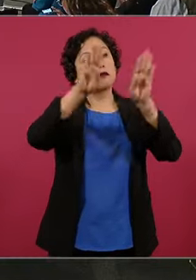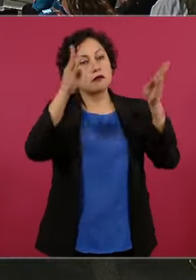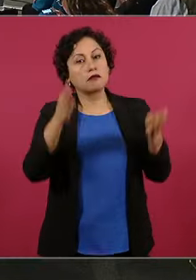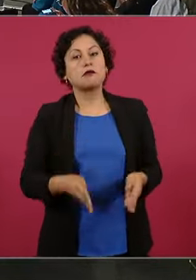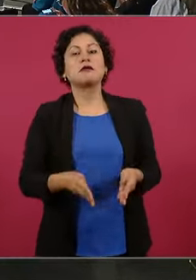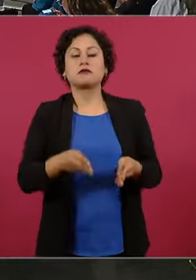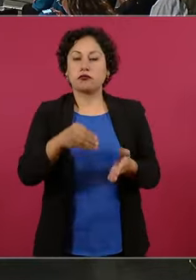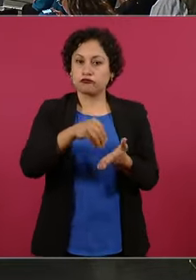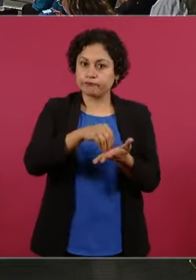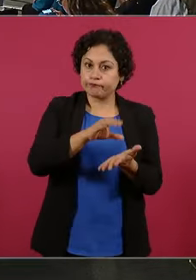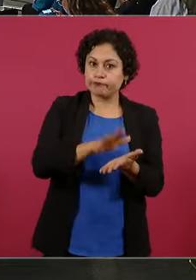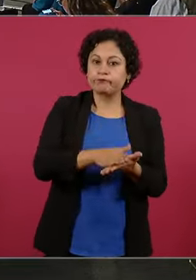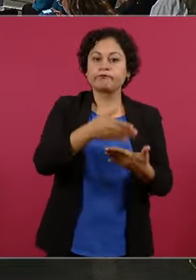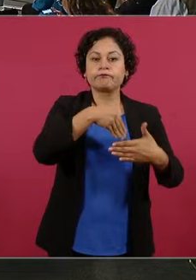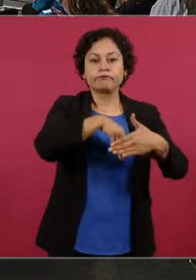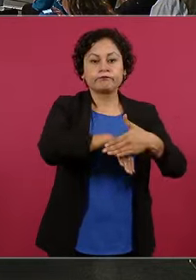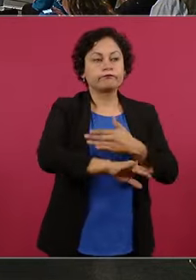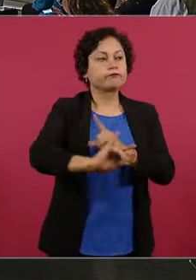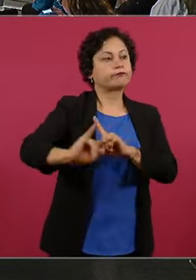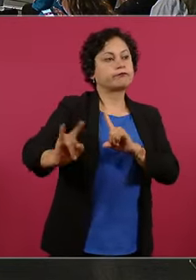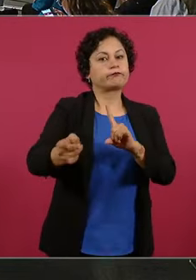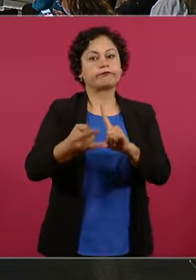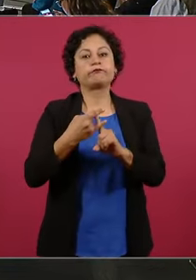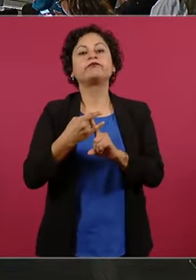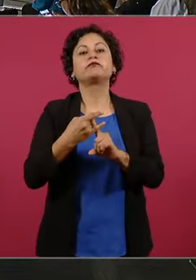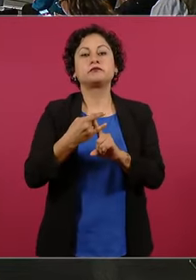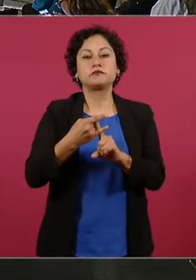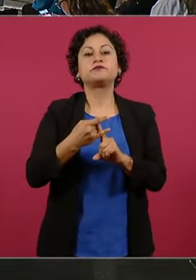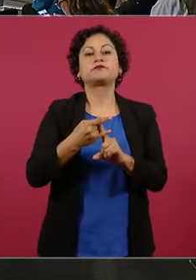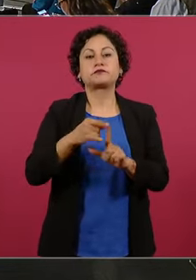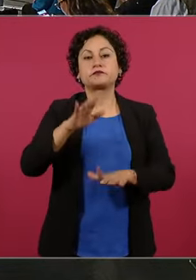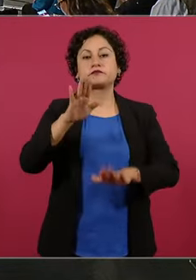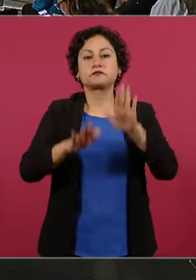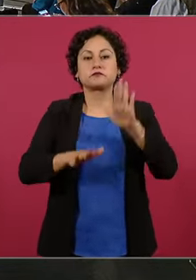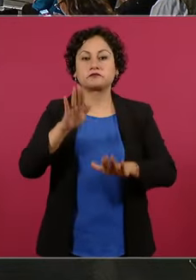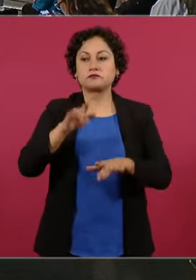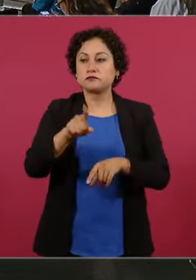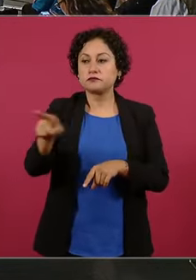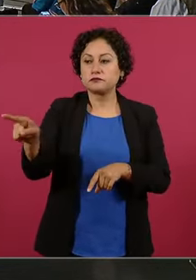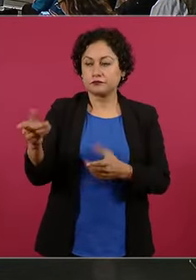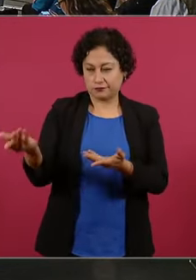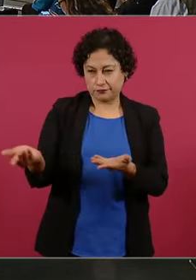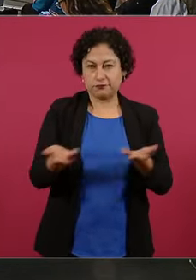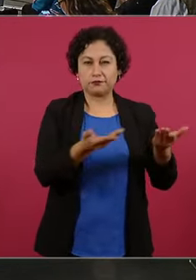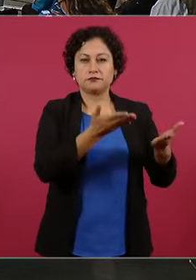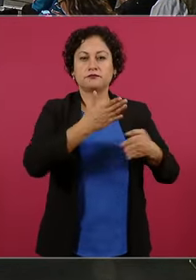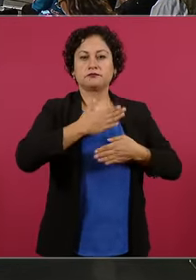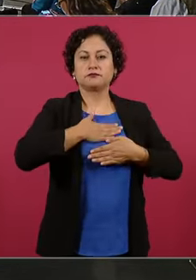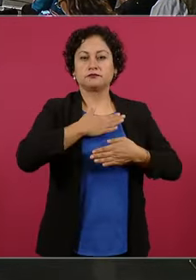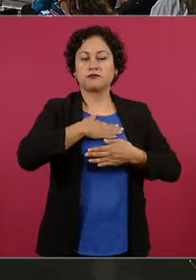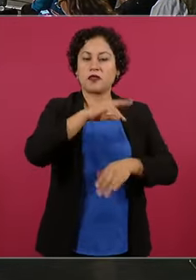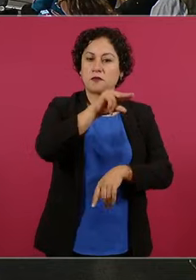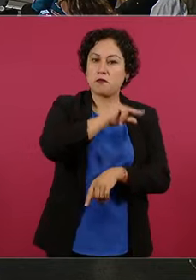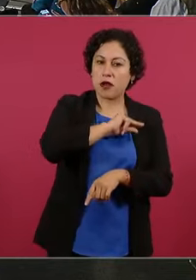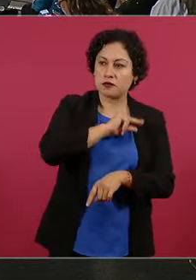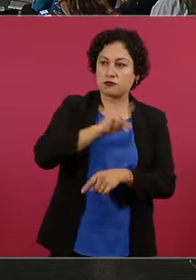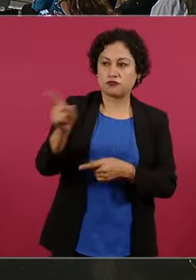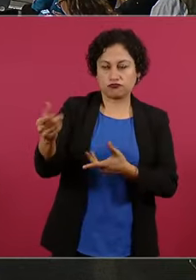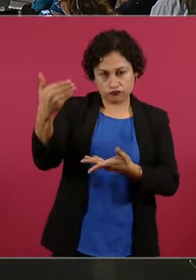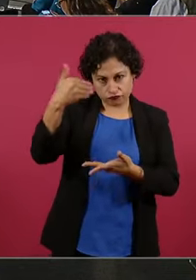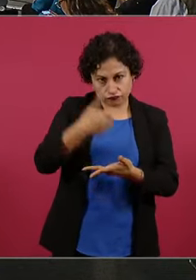invitan, insisten para que sean tratados en sus consultorios particulares, los invitan, obviamente